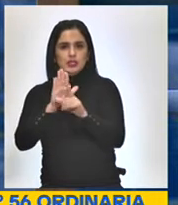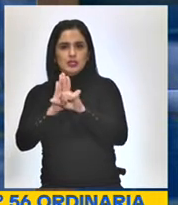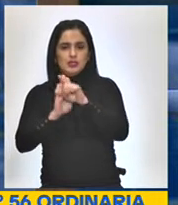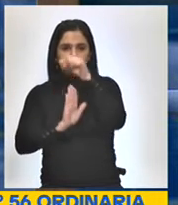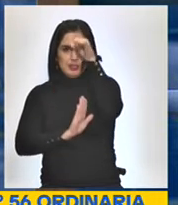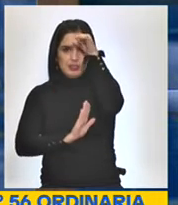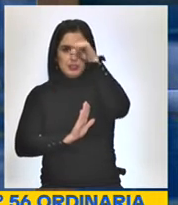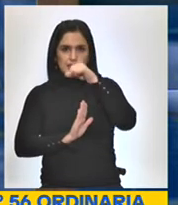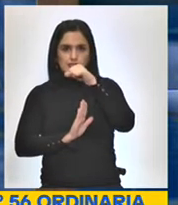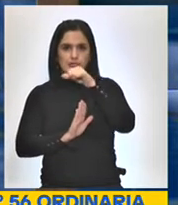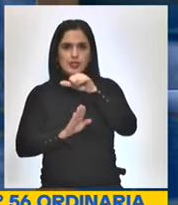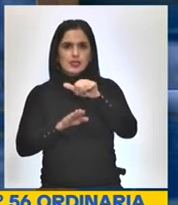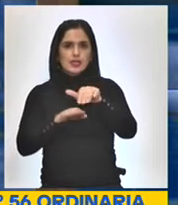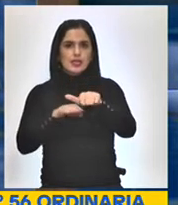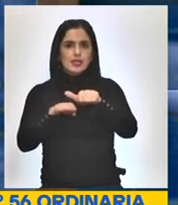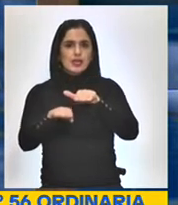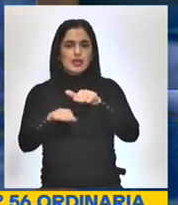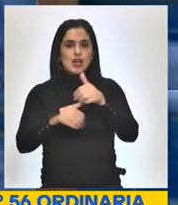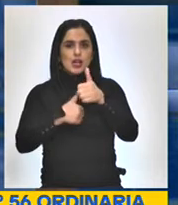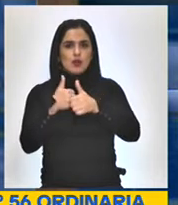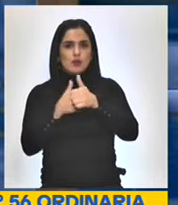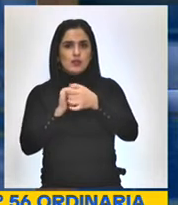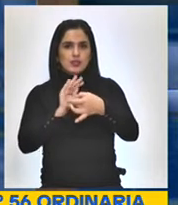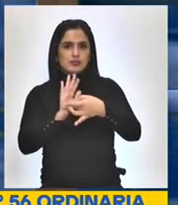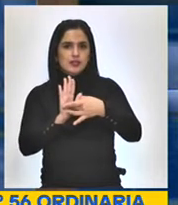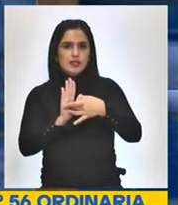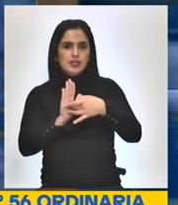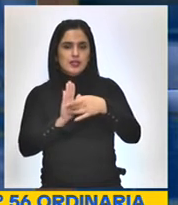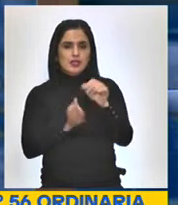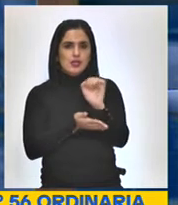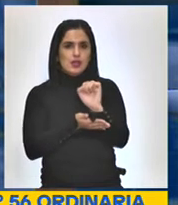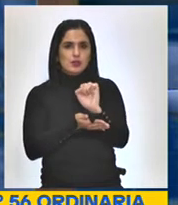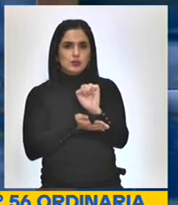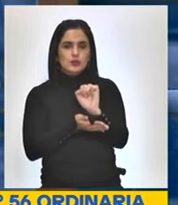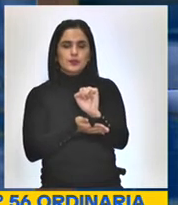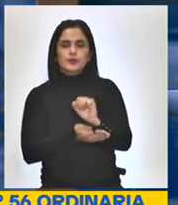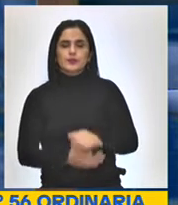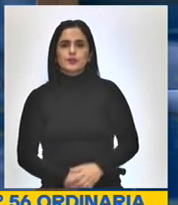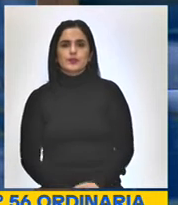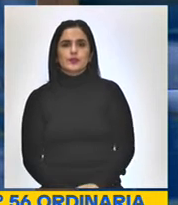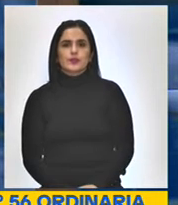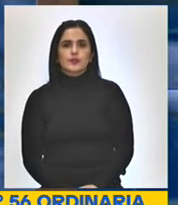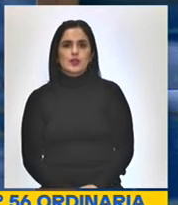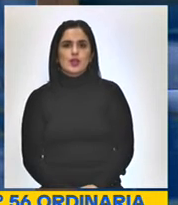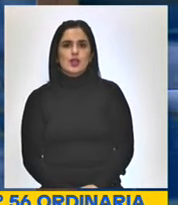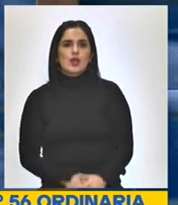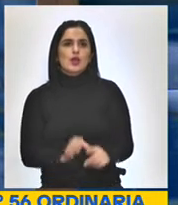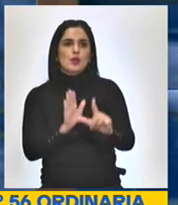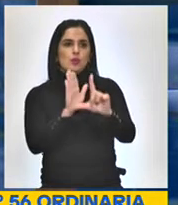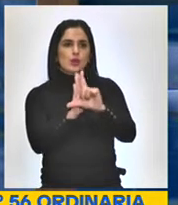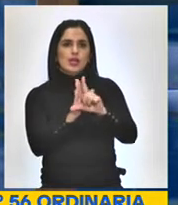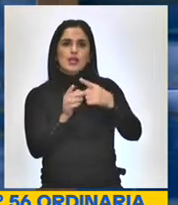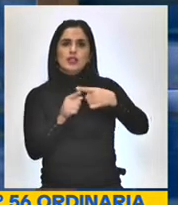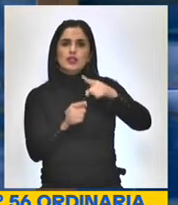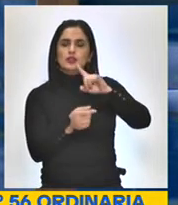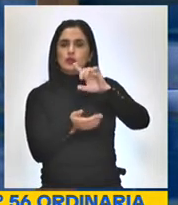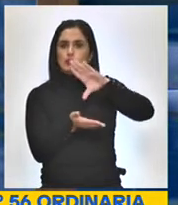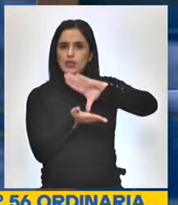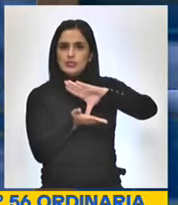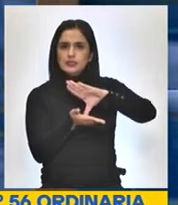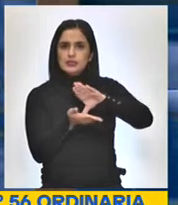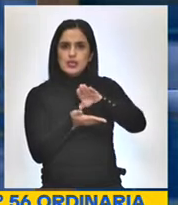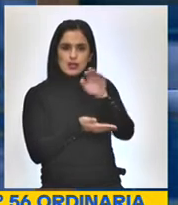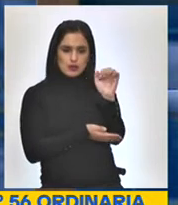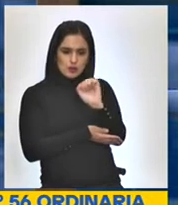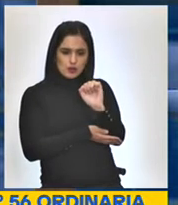sancionar las carreras ilegales. De acuerdo a la legislación internacional, la conducción